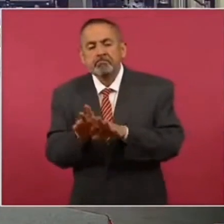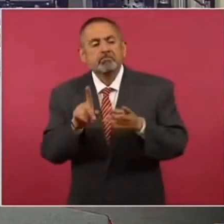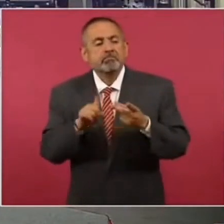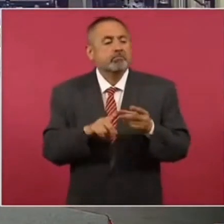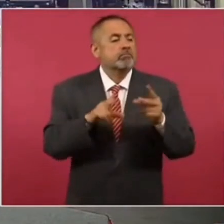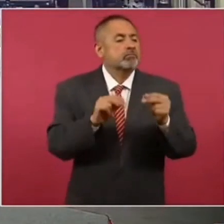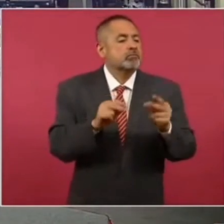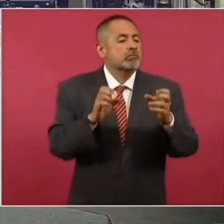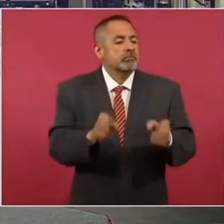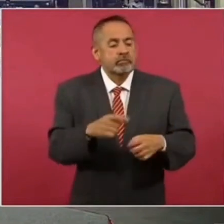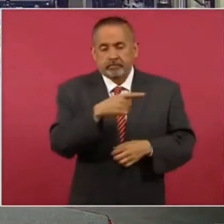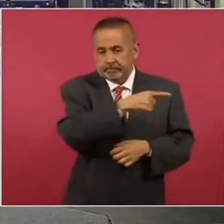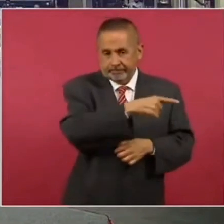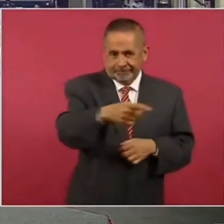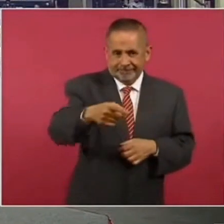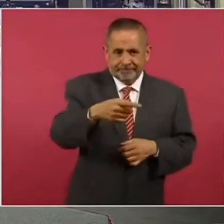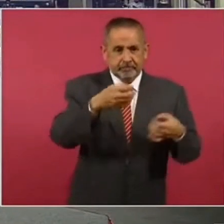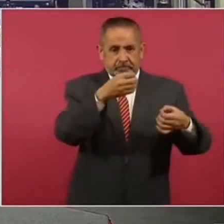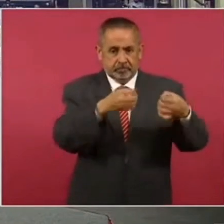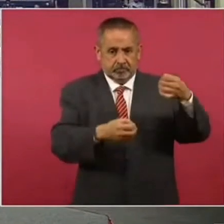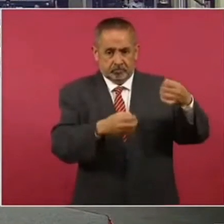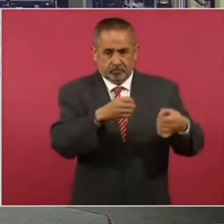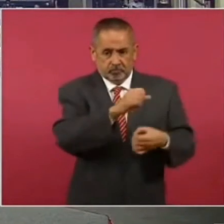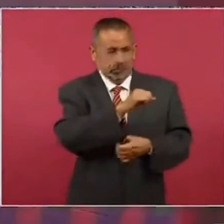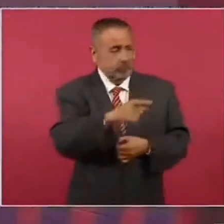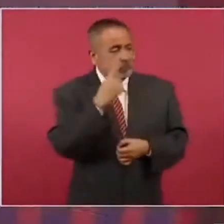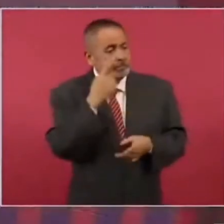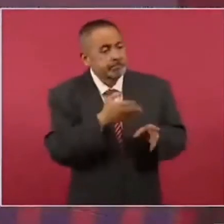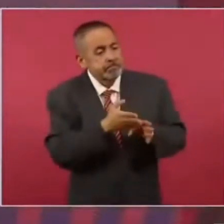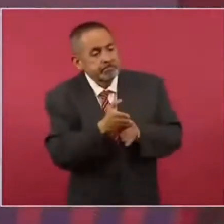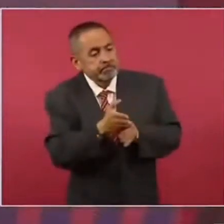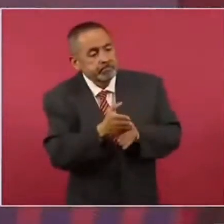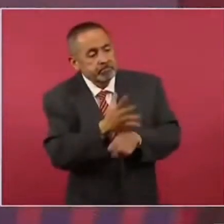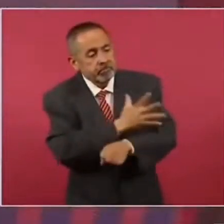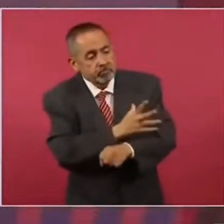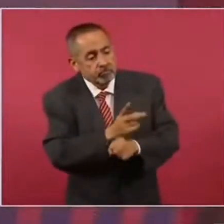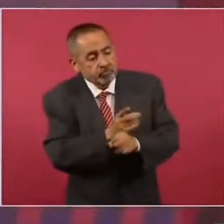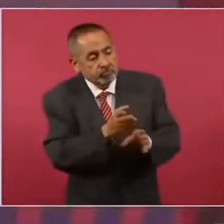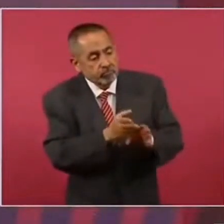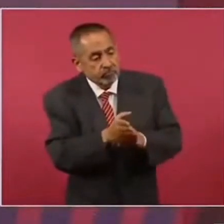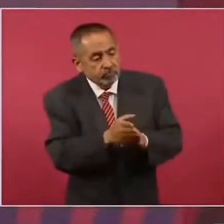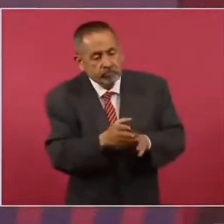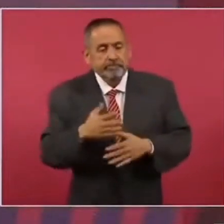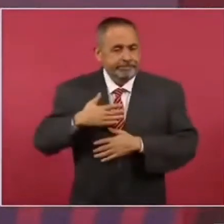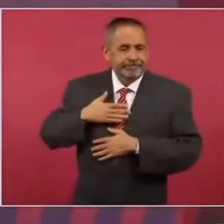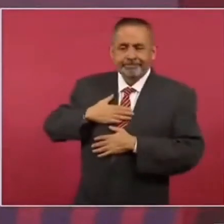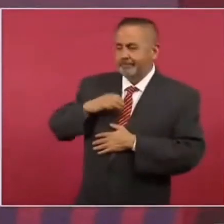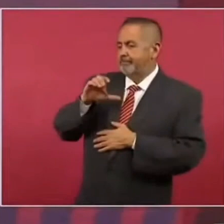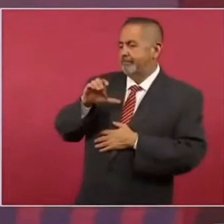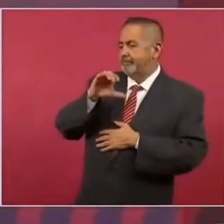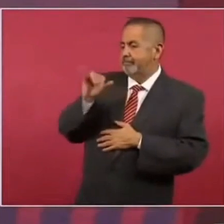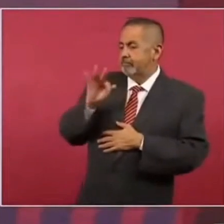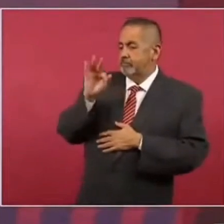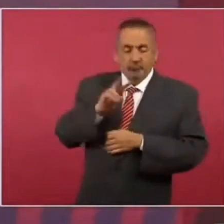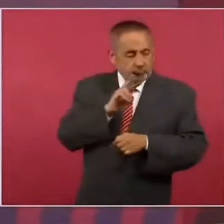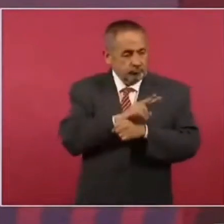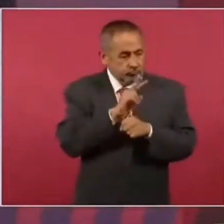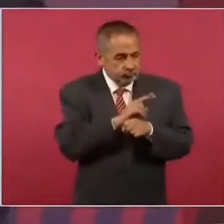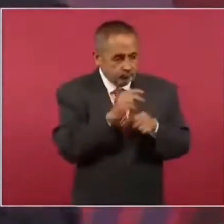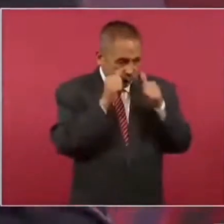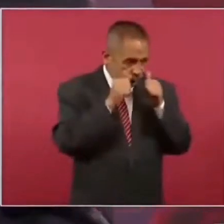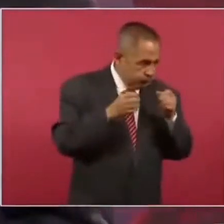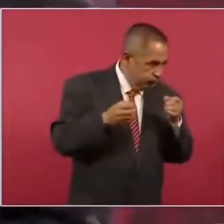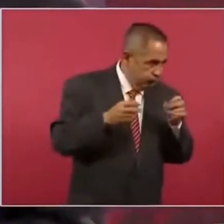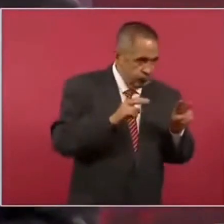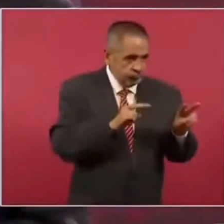el buen comportamiento, el recto proceder de jueces, magistrados, ministros. Para eso es ese